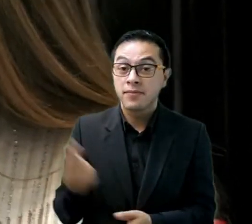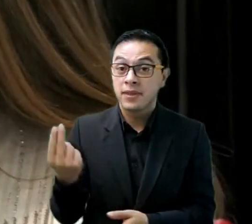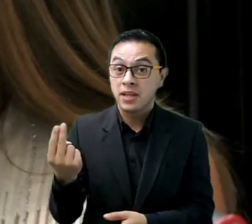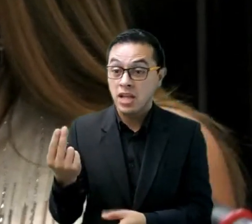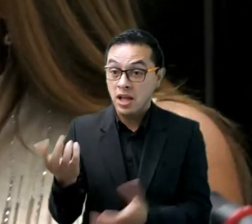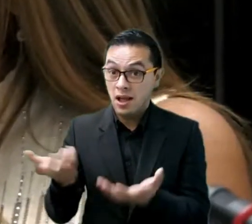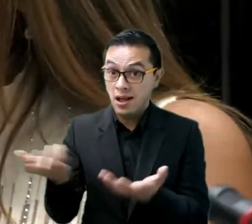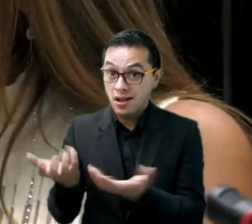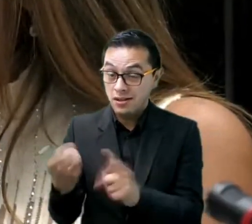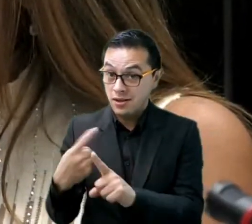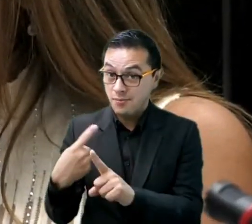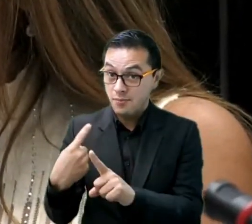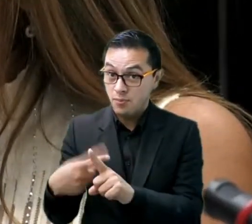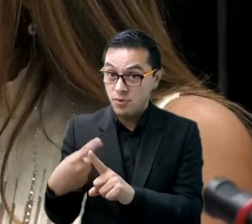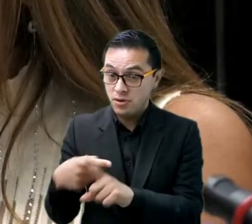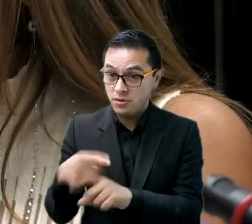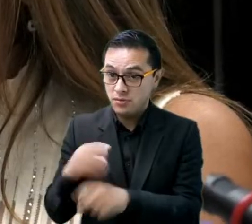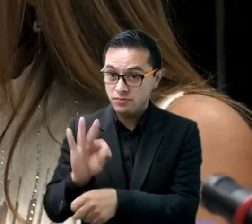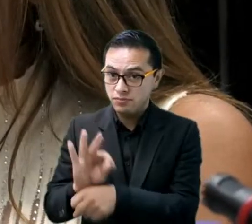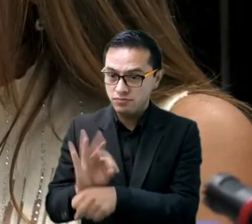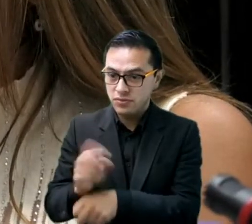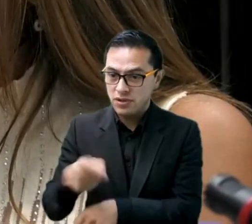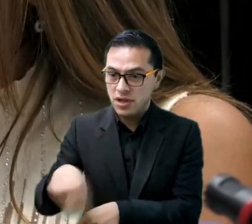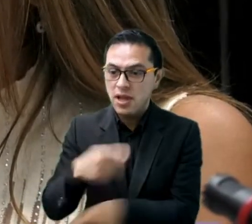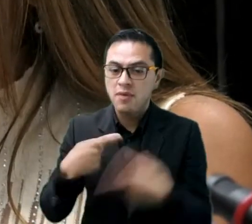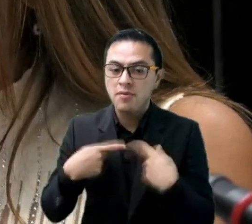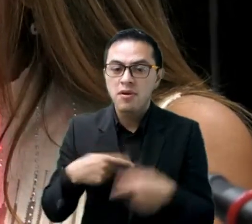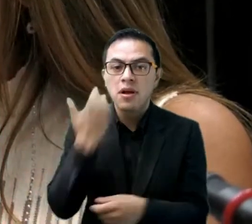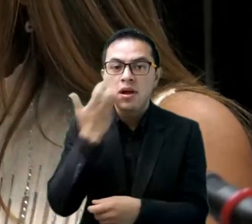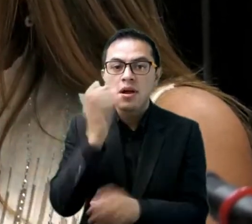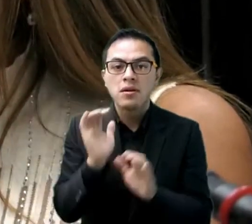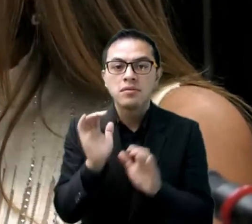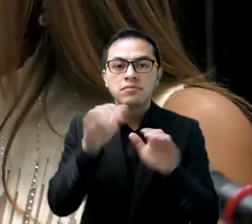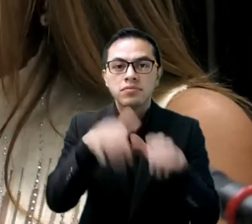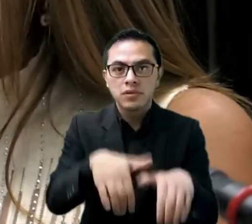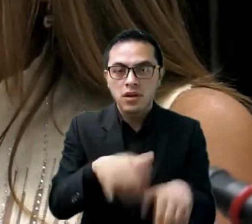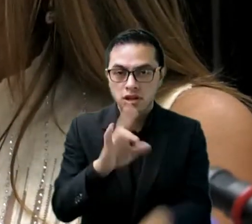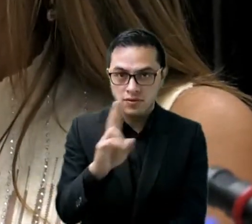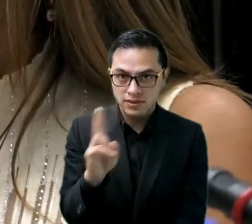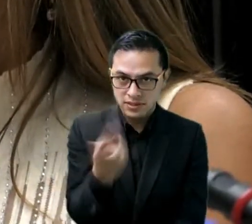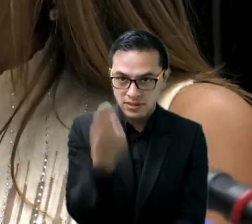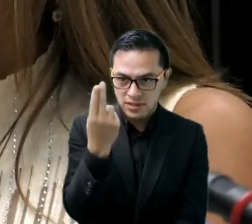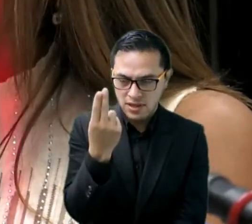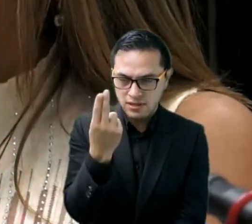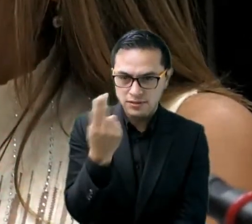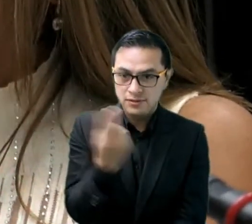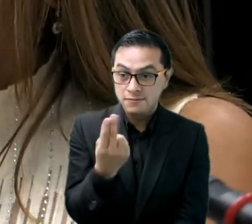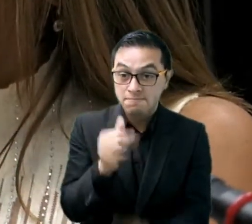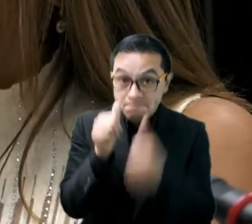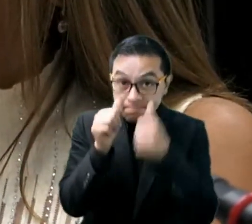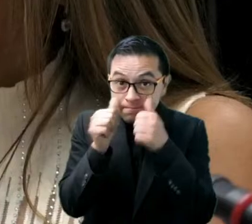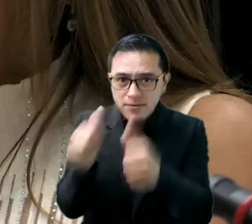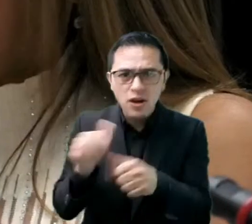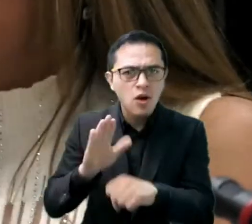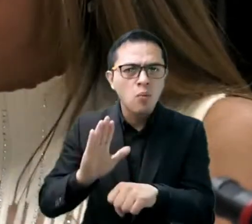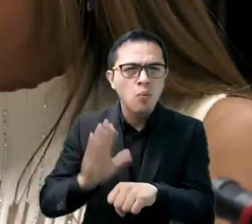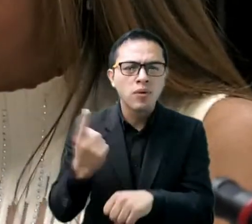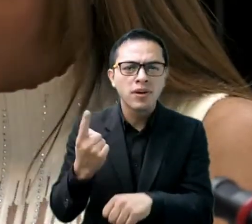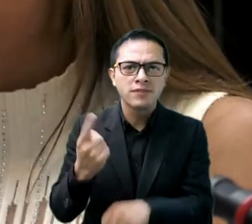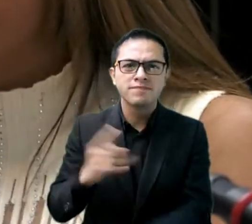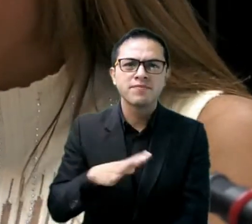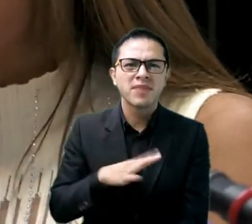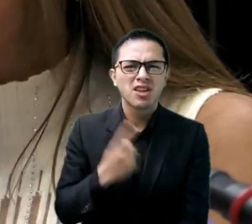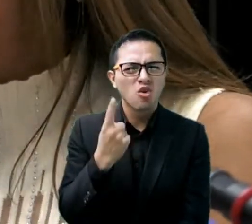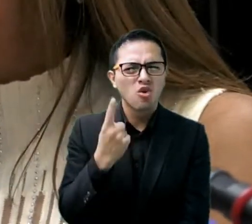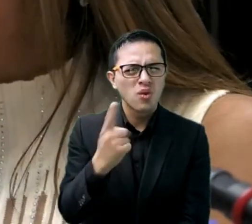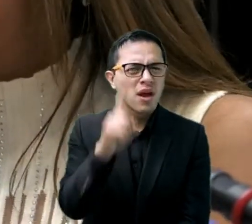el ingreso de quienes aspiran a un espacio en nuestra universidad. Esto debido a una joven de